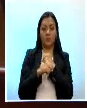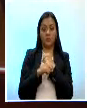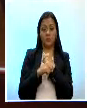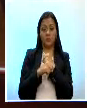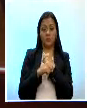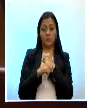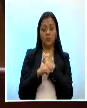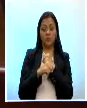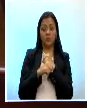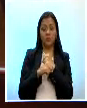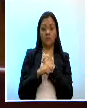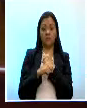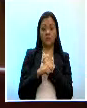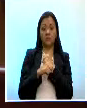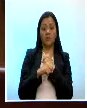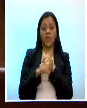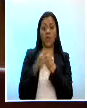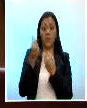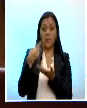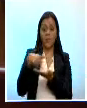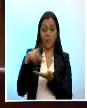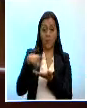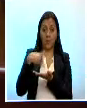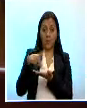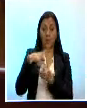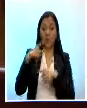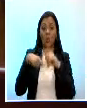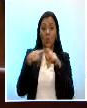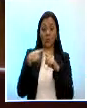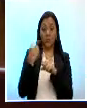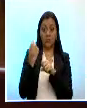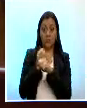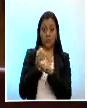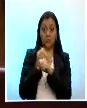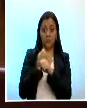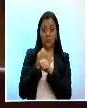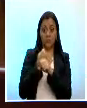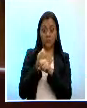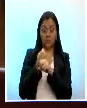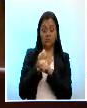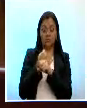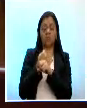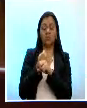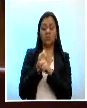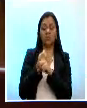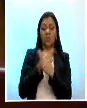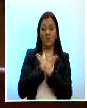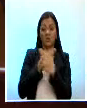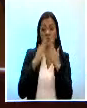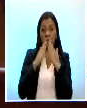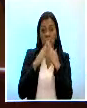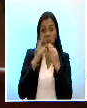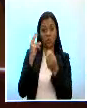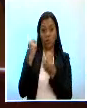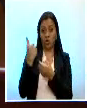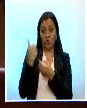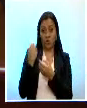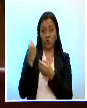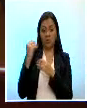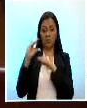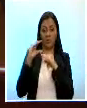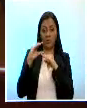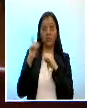más importante. Las prestaciones para las personas que realicen trabajo doméstico no remunerado y tareas de